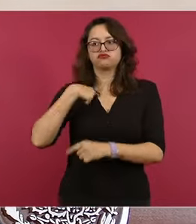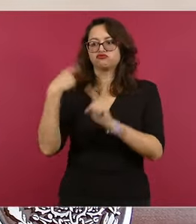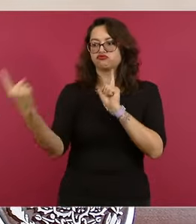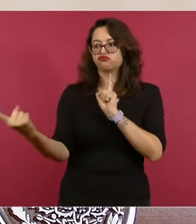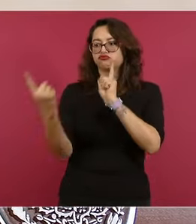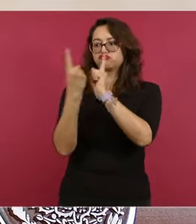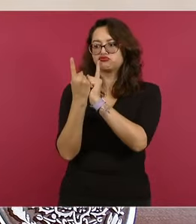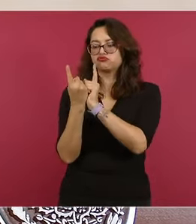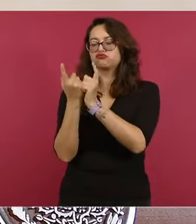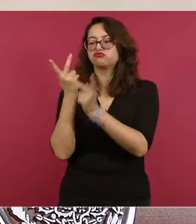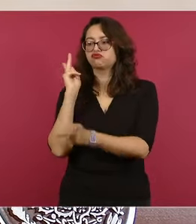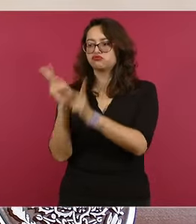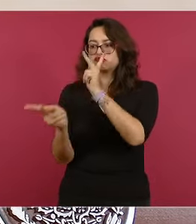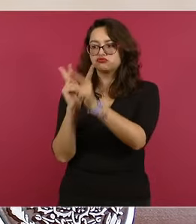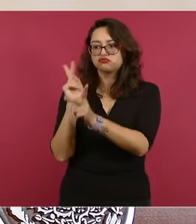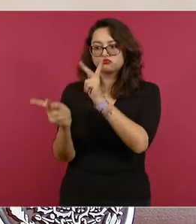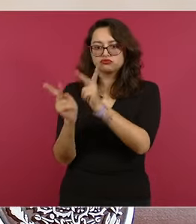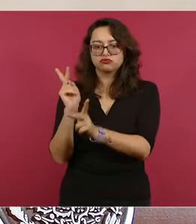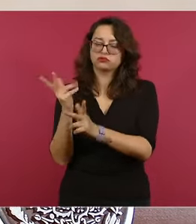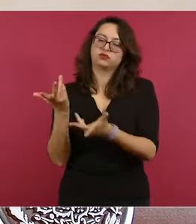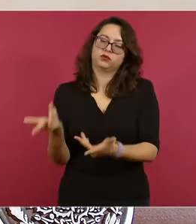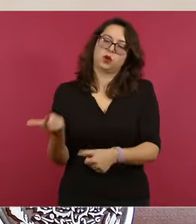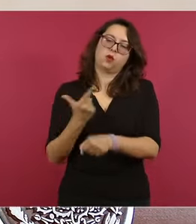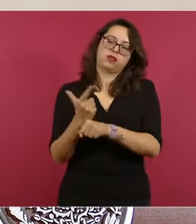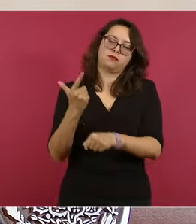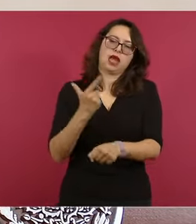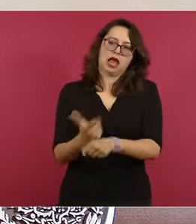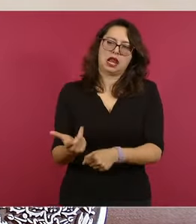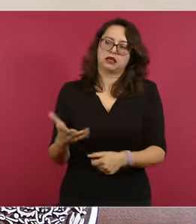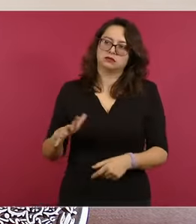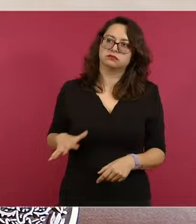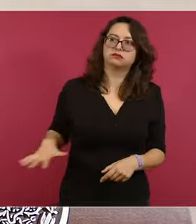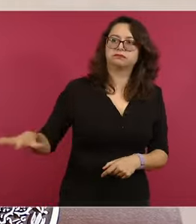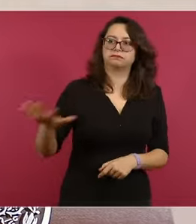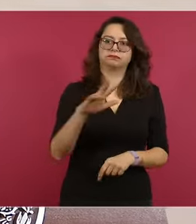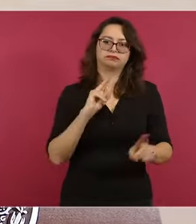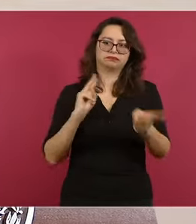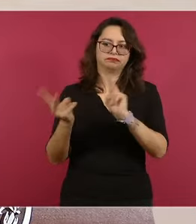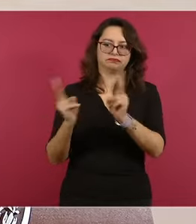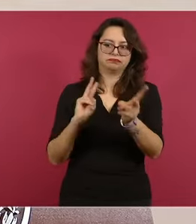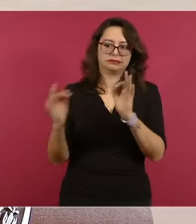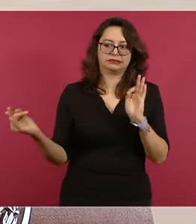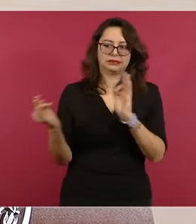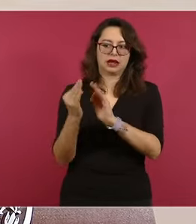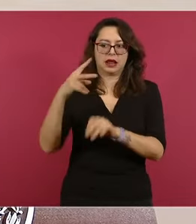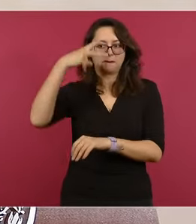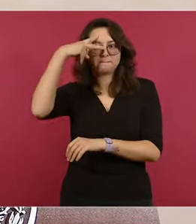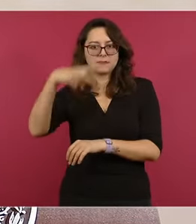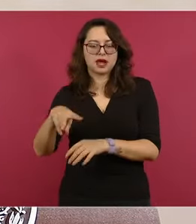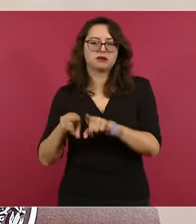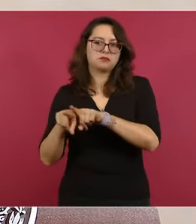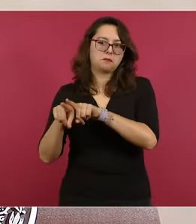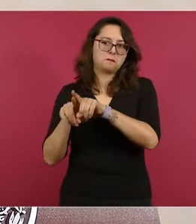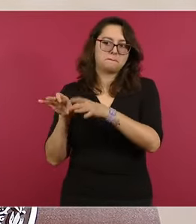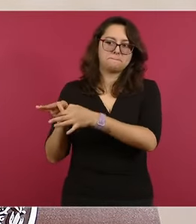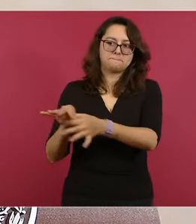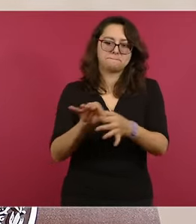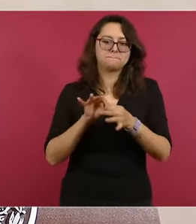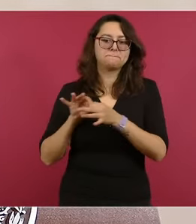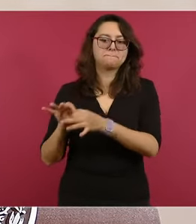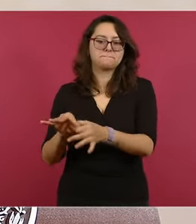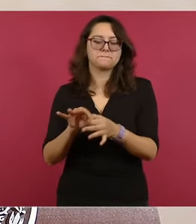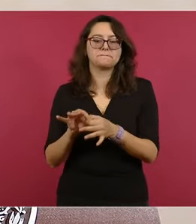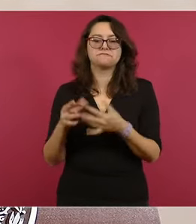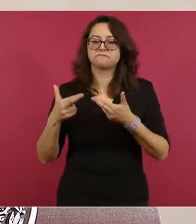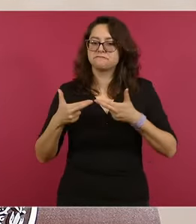Los guatemaltecos son nuestros hermanos, vecinos. Hay